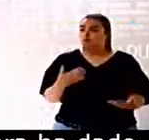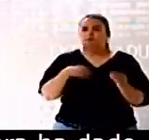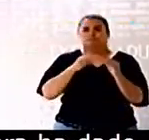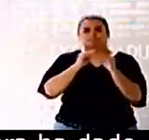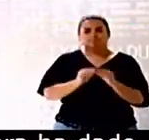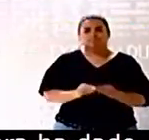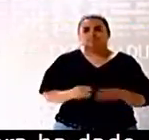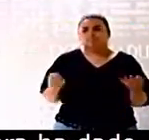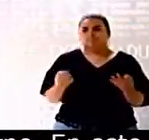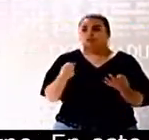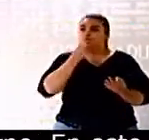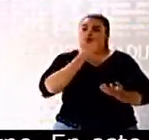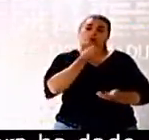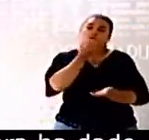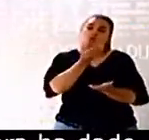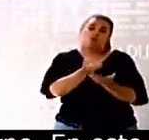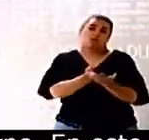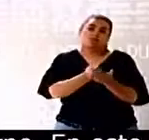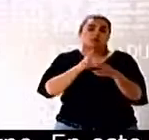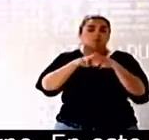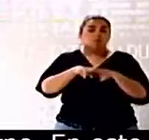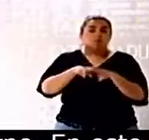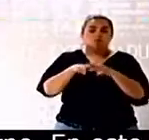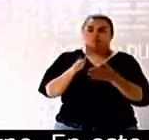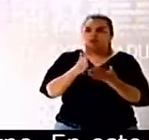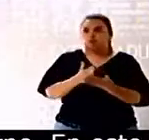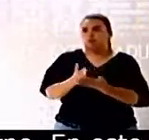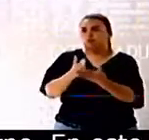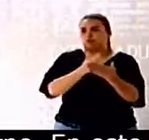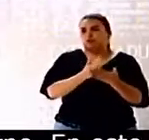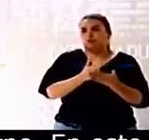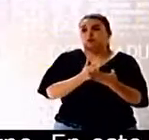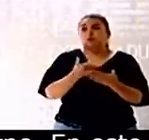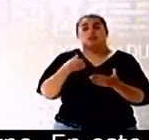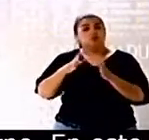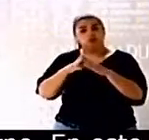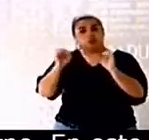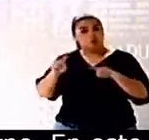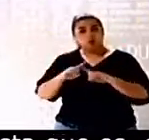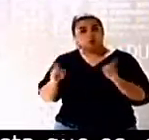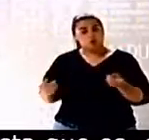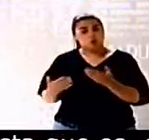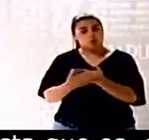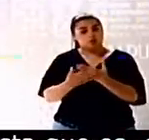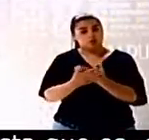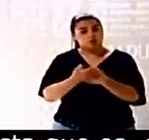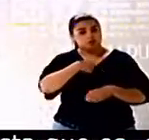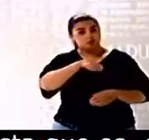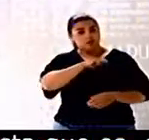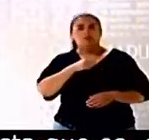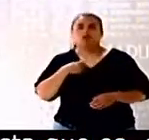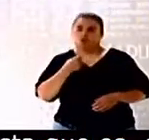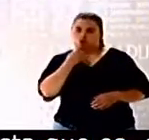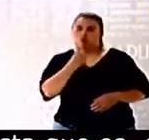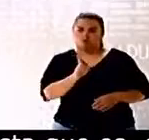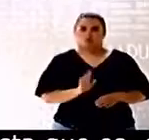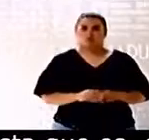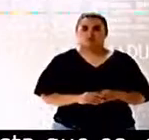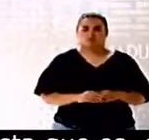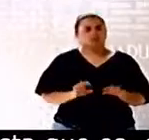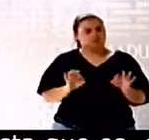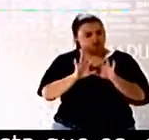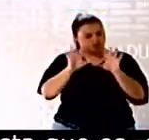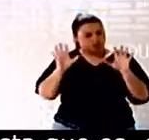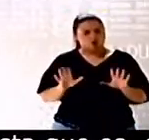haciendo como una propuesta que es valorarlo y estudiarlo. Y con lo que no estemos de acuerdo con el Gobierno de España, lo diremos alto y